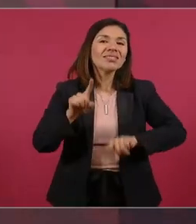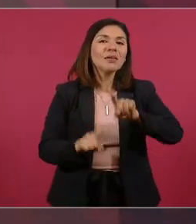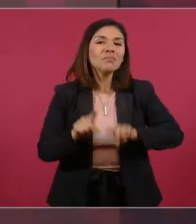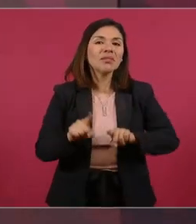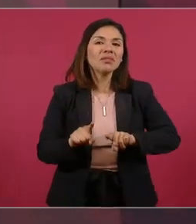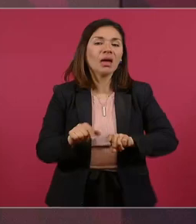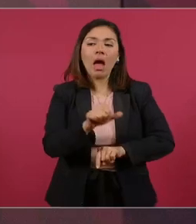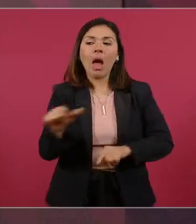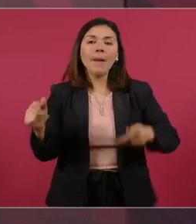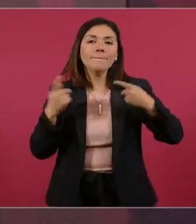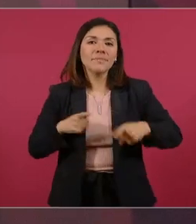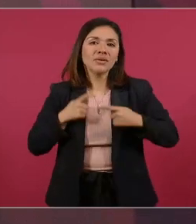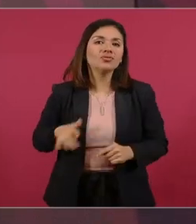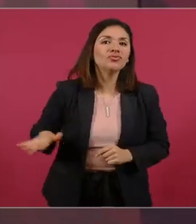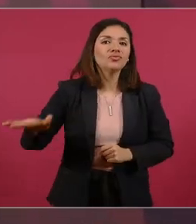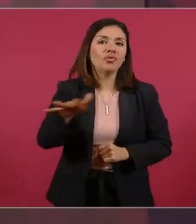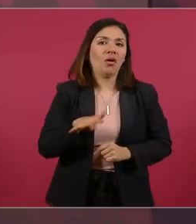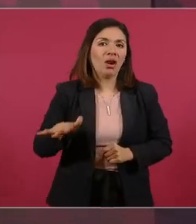de los ciudadanos,